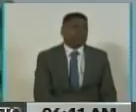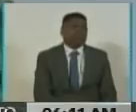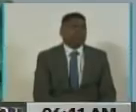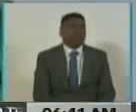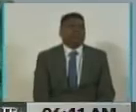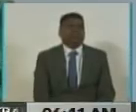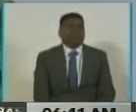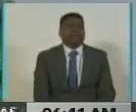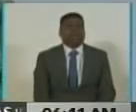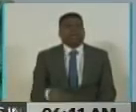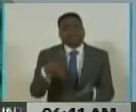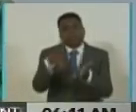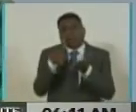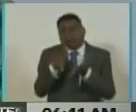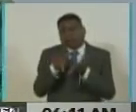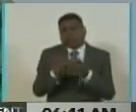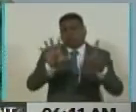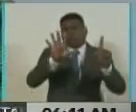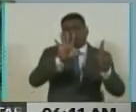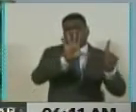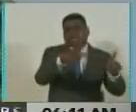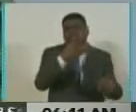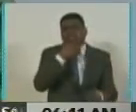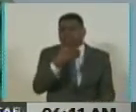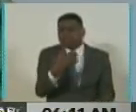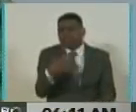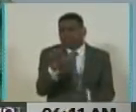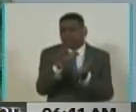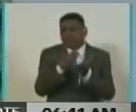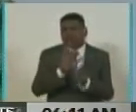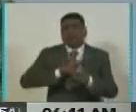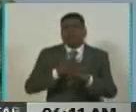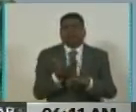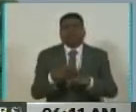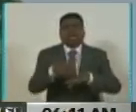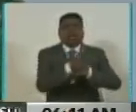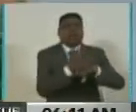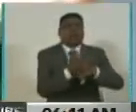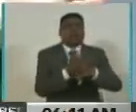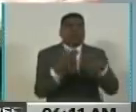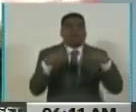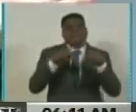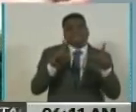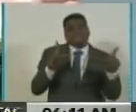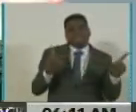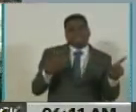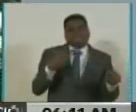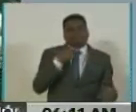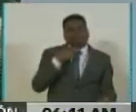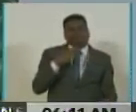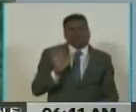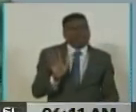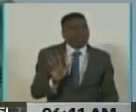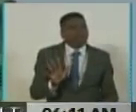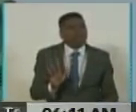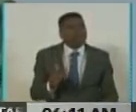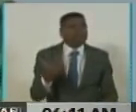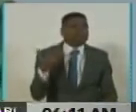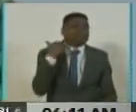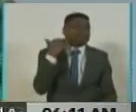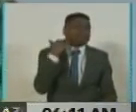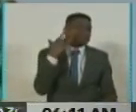Esa ganancia que tuvo la oposición electoralmente, ¿fue porque el gobierno perdió espacio o porque la oposición hizo a lo mejor un importante